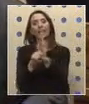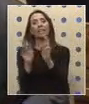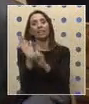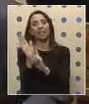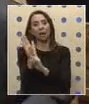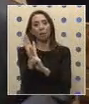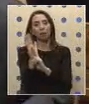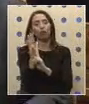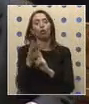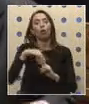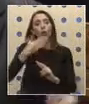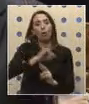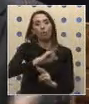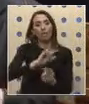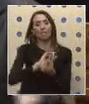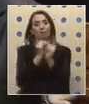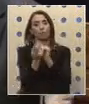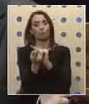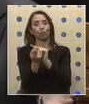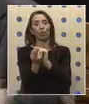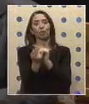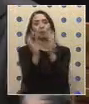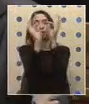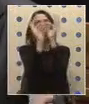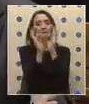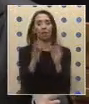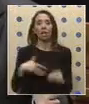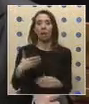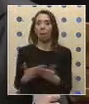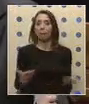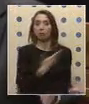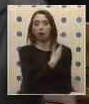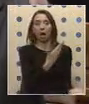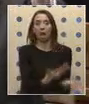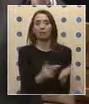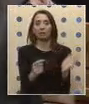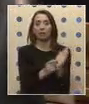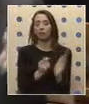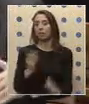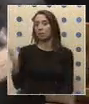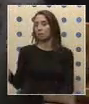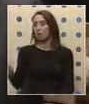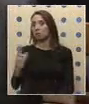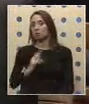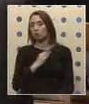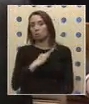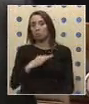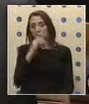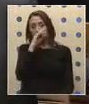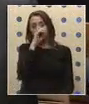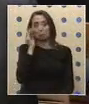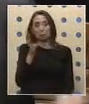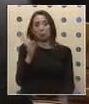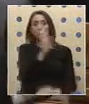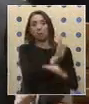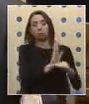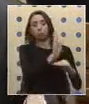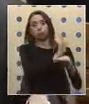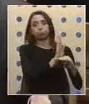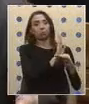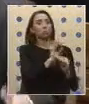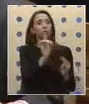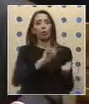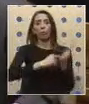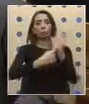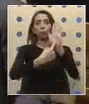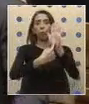después podrá tener precisión. Yo lamento que hasta la fecha, señor ministro, por su intermedio, esto esté ahí, que no se haya publicado.